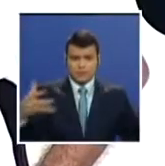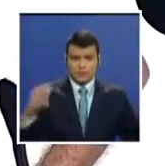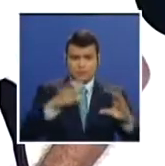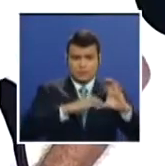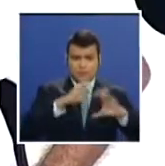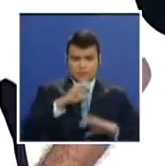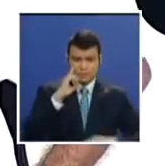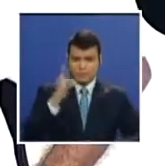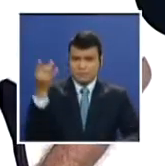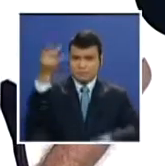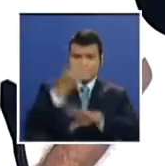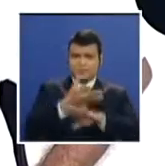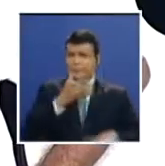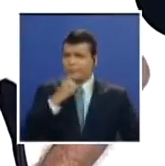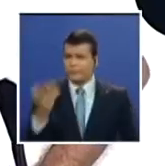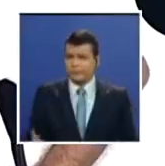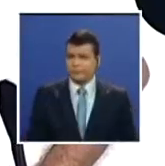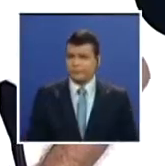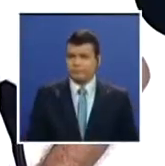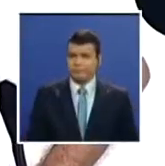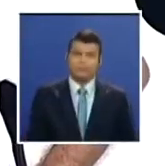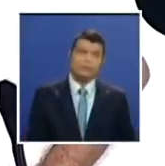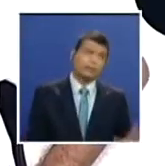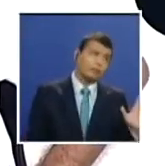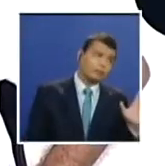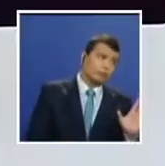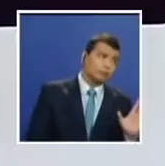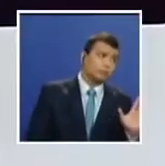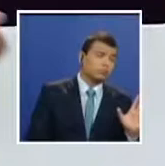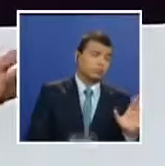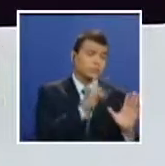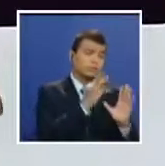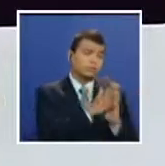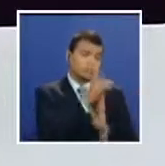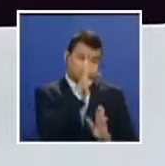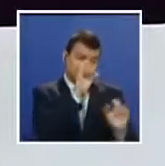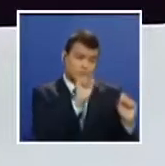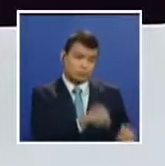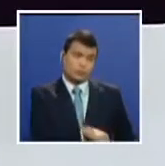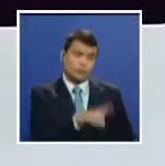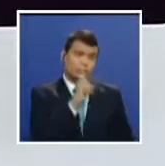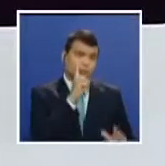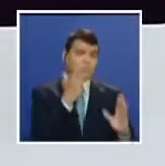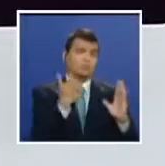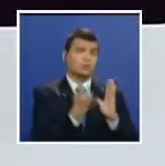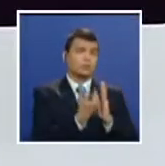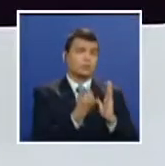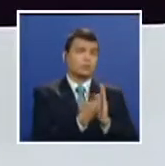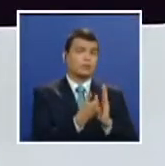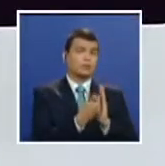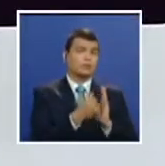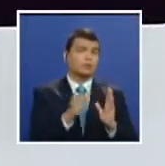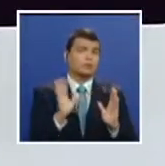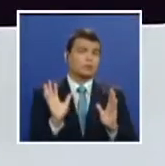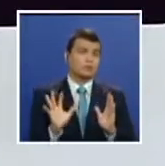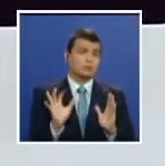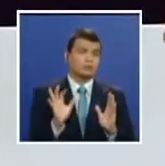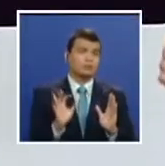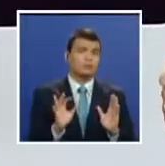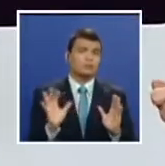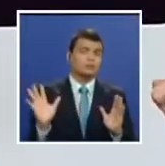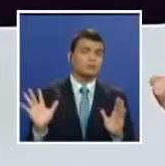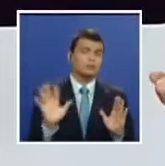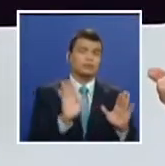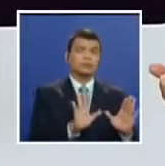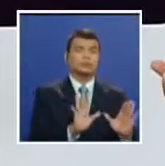muy bien porque ese puede ser una de las razones me imagino uno de los argumentos en los que se busca justificar la